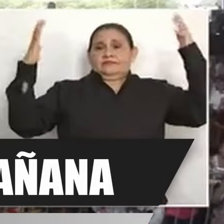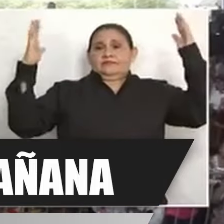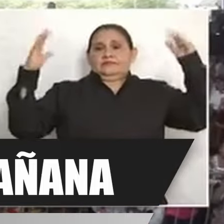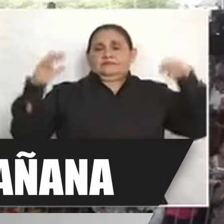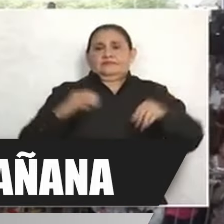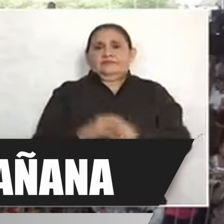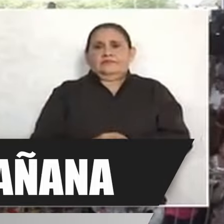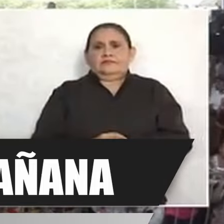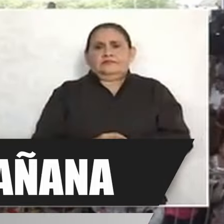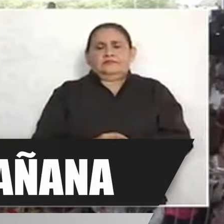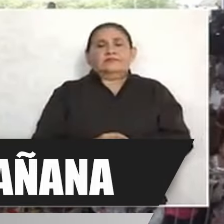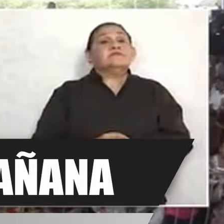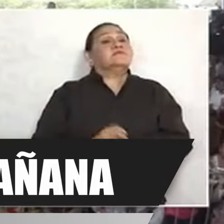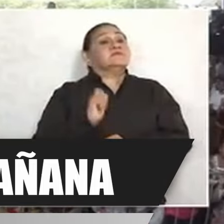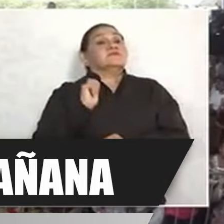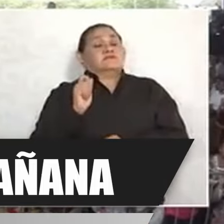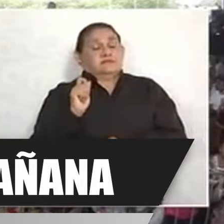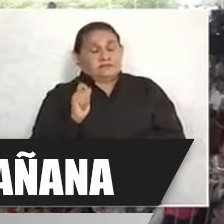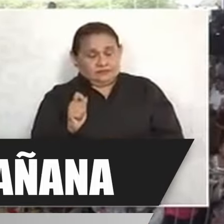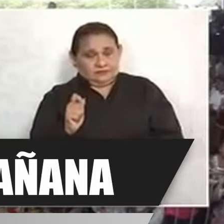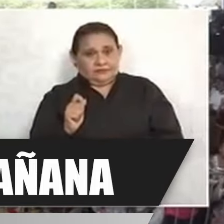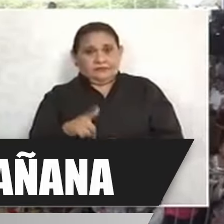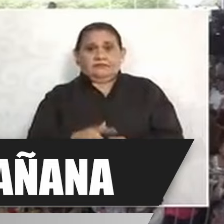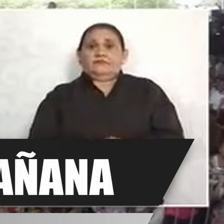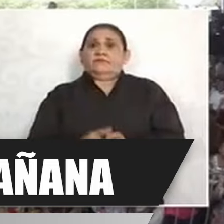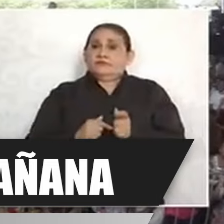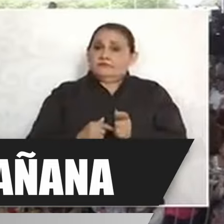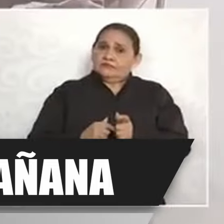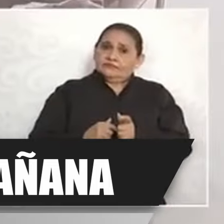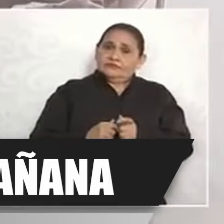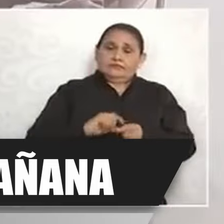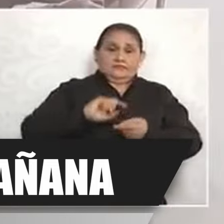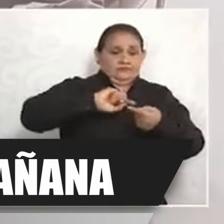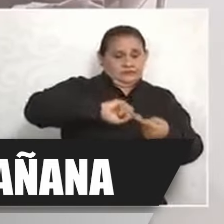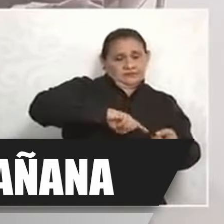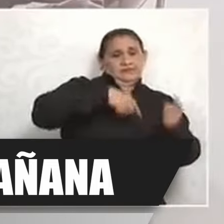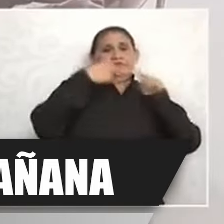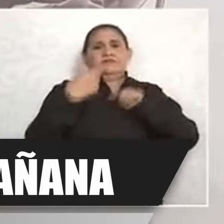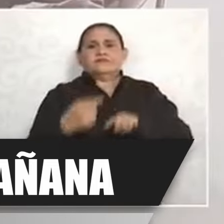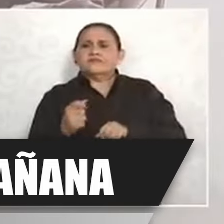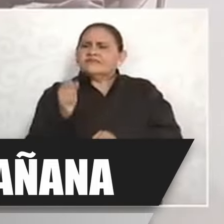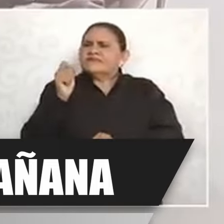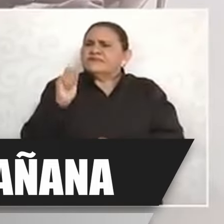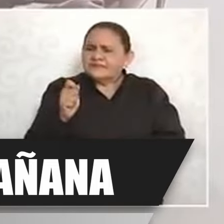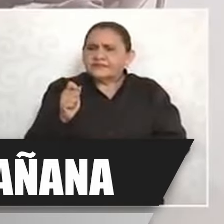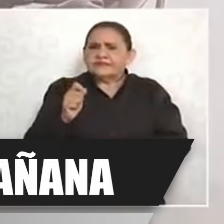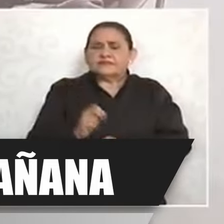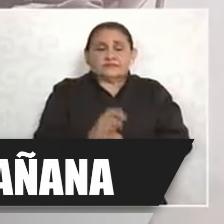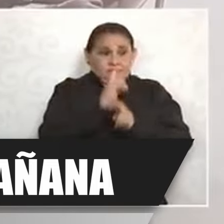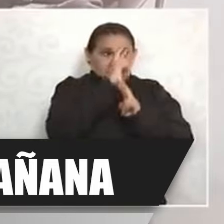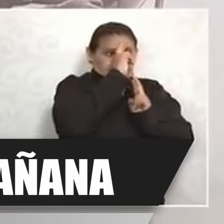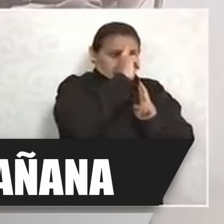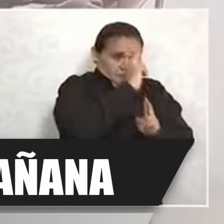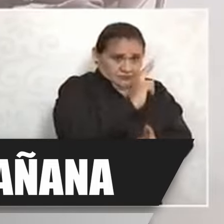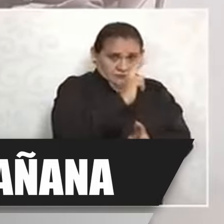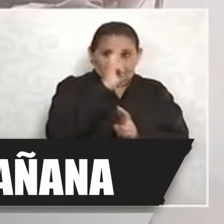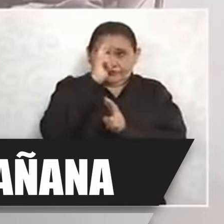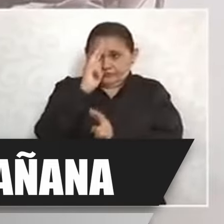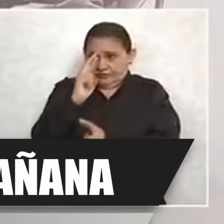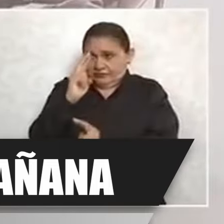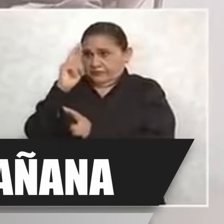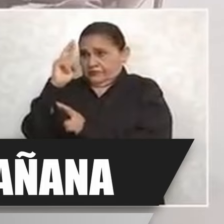¿Qué más significa seguir con la transformación? Pues significa respetar todos los